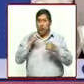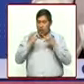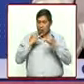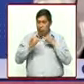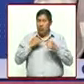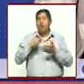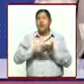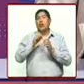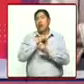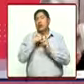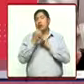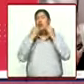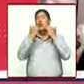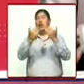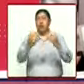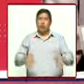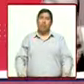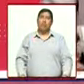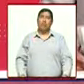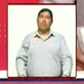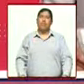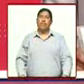unos instantes de esta situación. Gracias, Rudy.